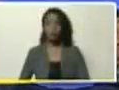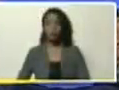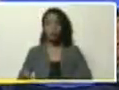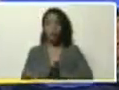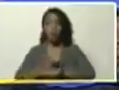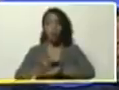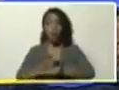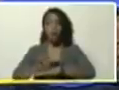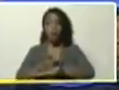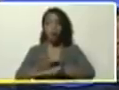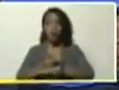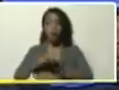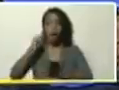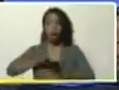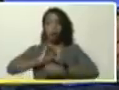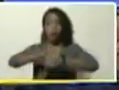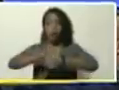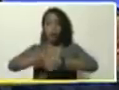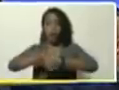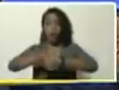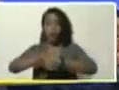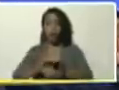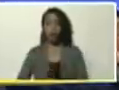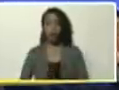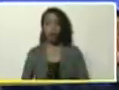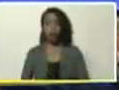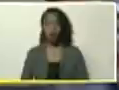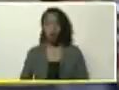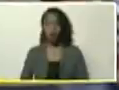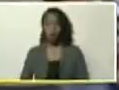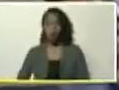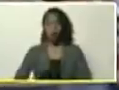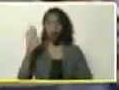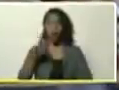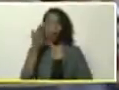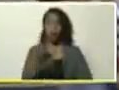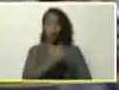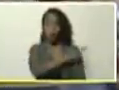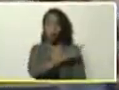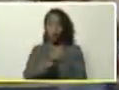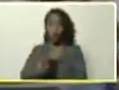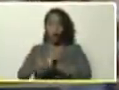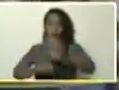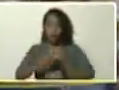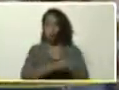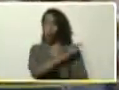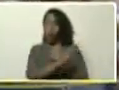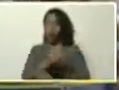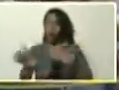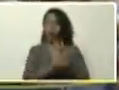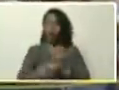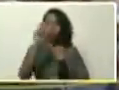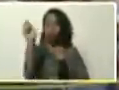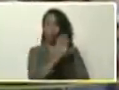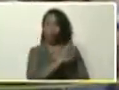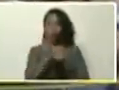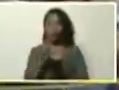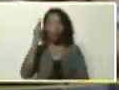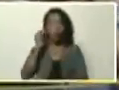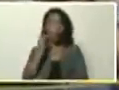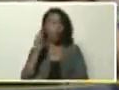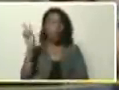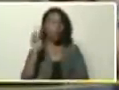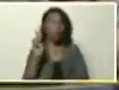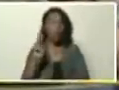Gobernador Héctor Rodríguez Castro, ¿jura usted cumplir y hacer cumplir la Constitución de la República Bolivariana